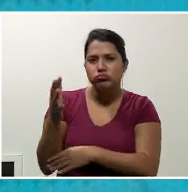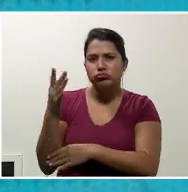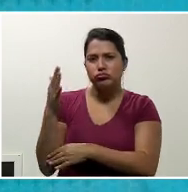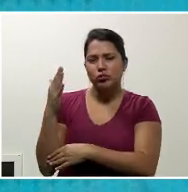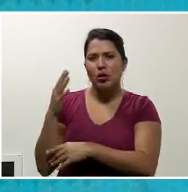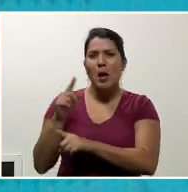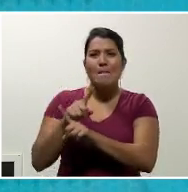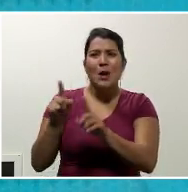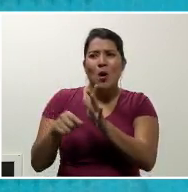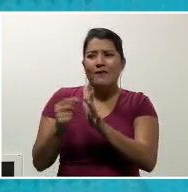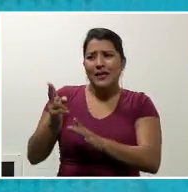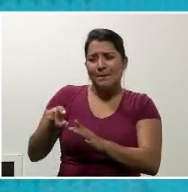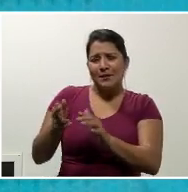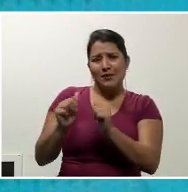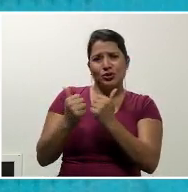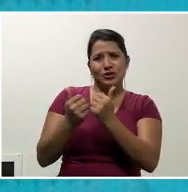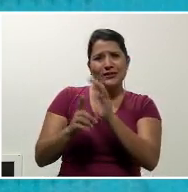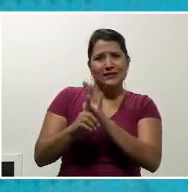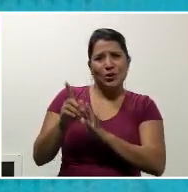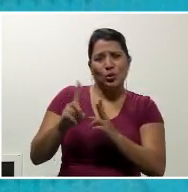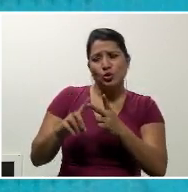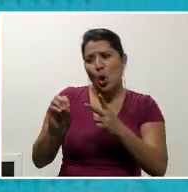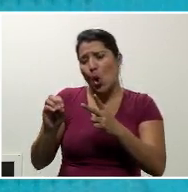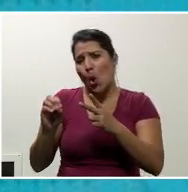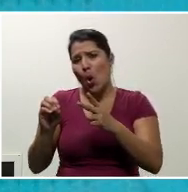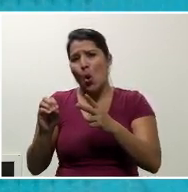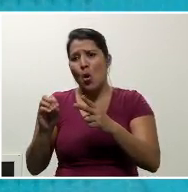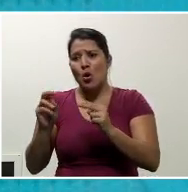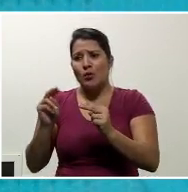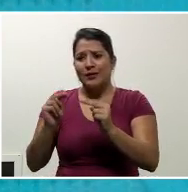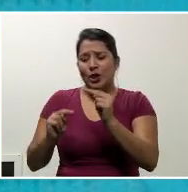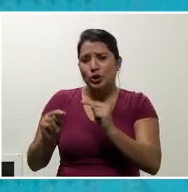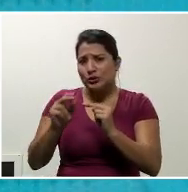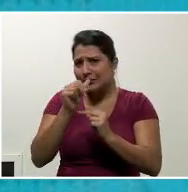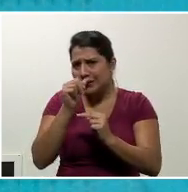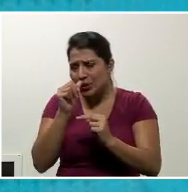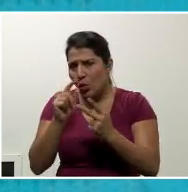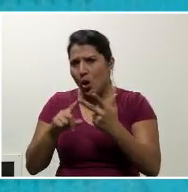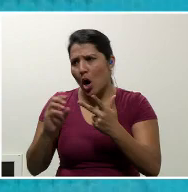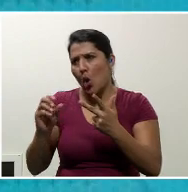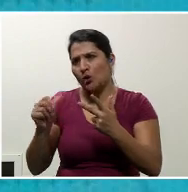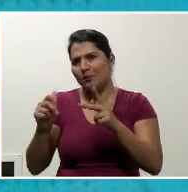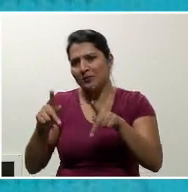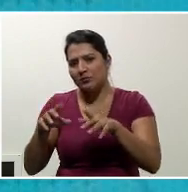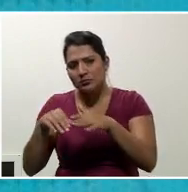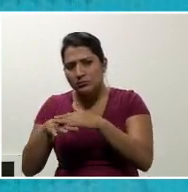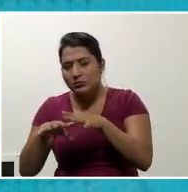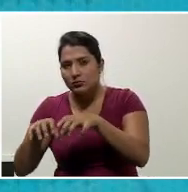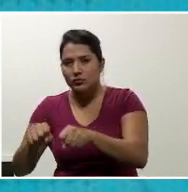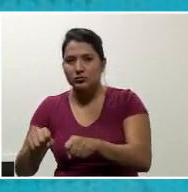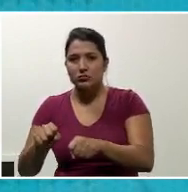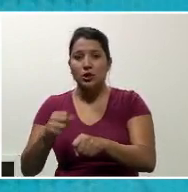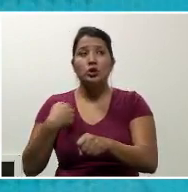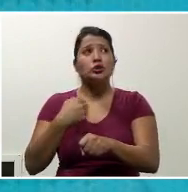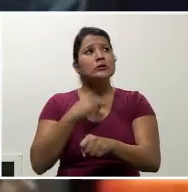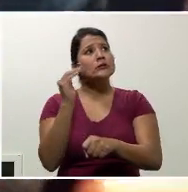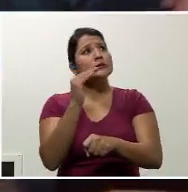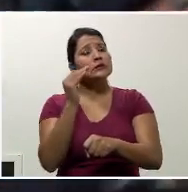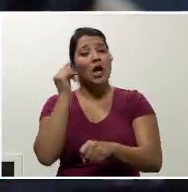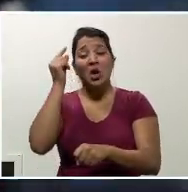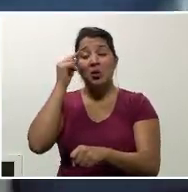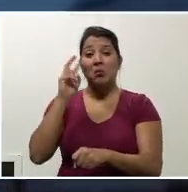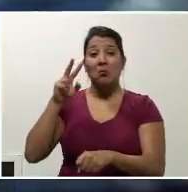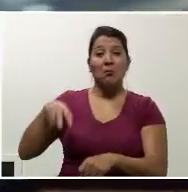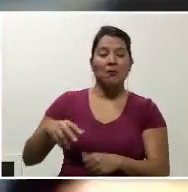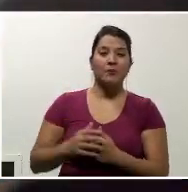asociación de desarrollo, por narcotraficantes, y el gobierno no nos ha dado luz verde.